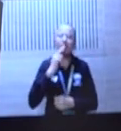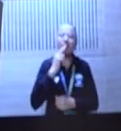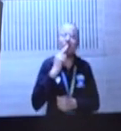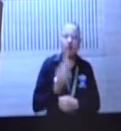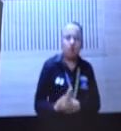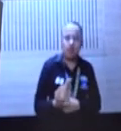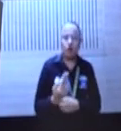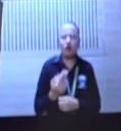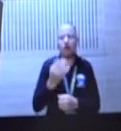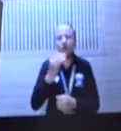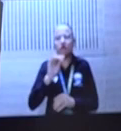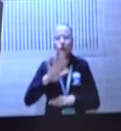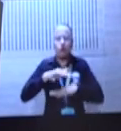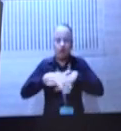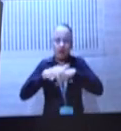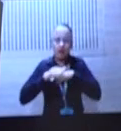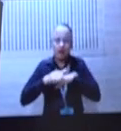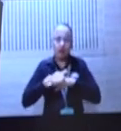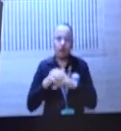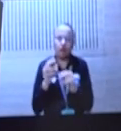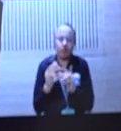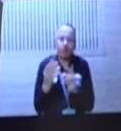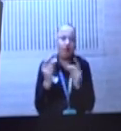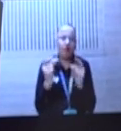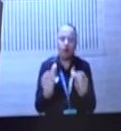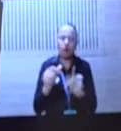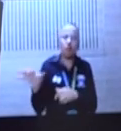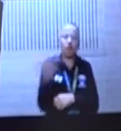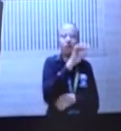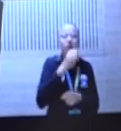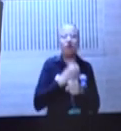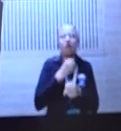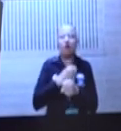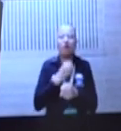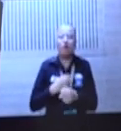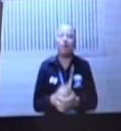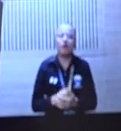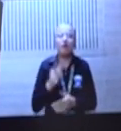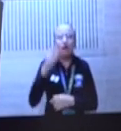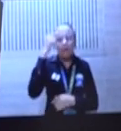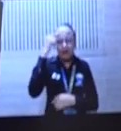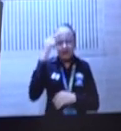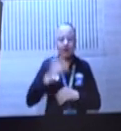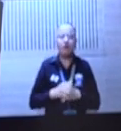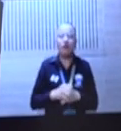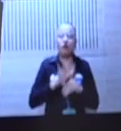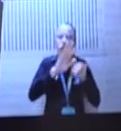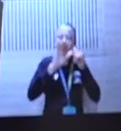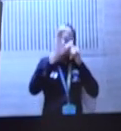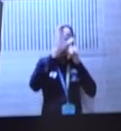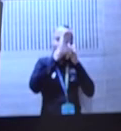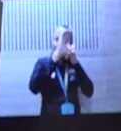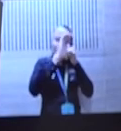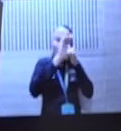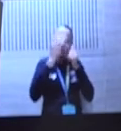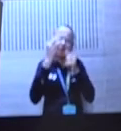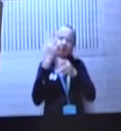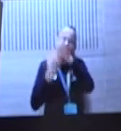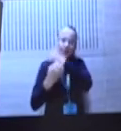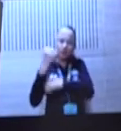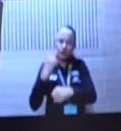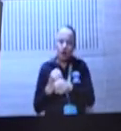acortar esos ciclos de formación no es necesario hacer 5 años de ingeniería de sistema sino estamos montando una tecnología en programación que se